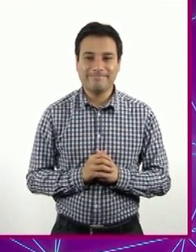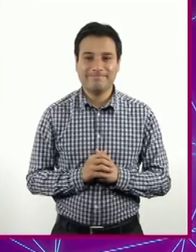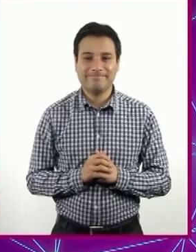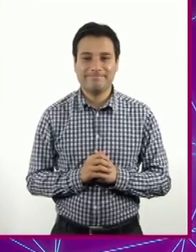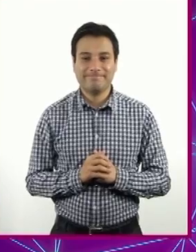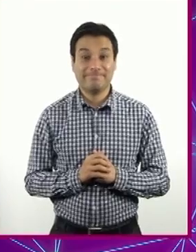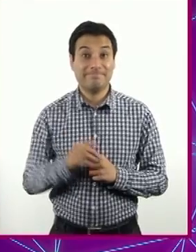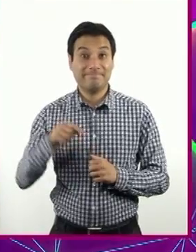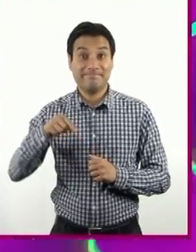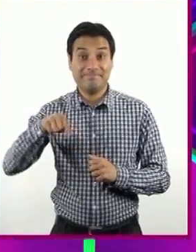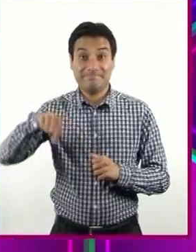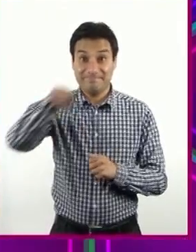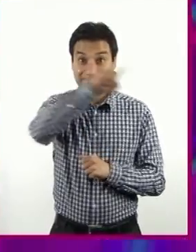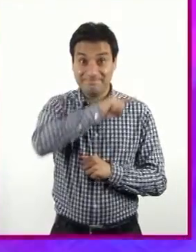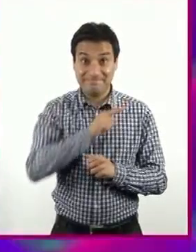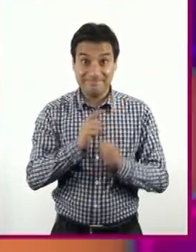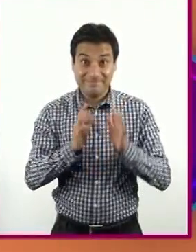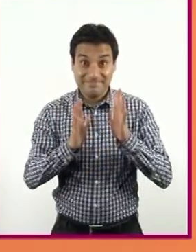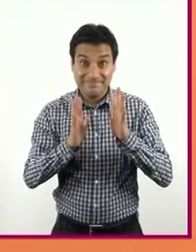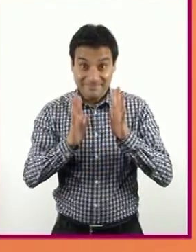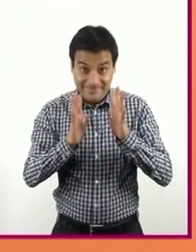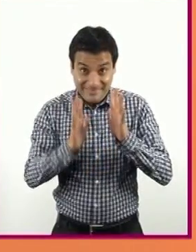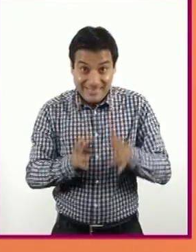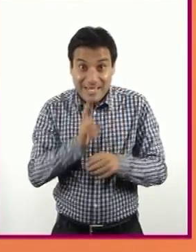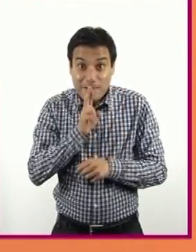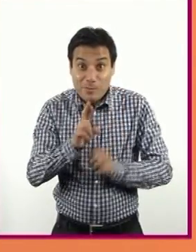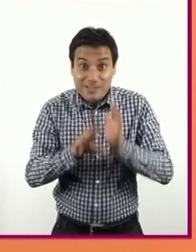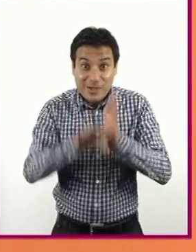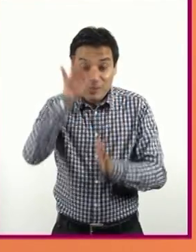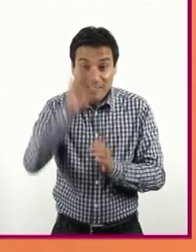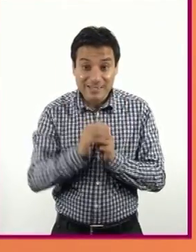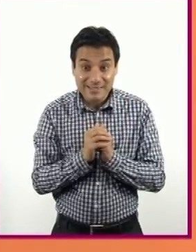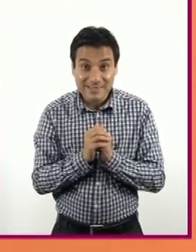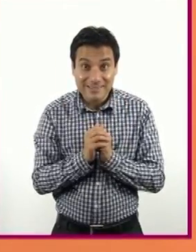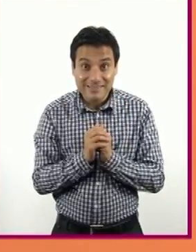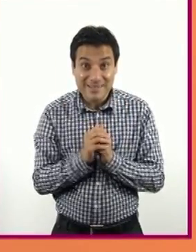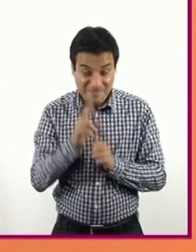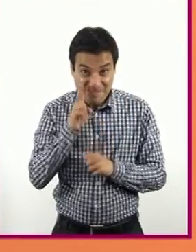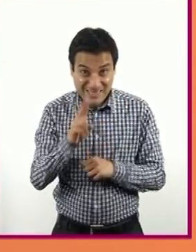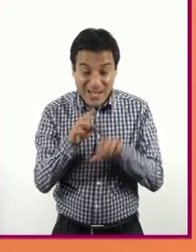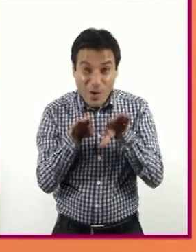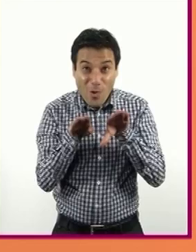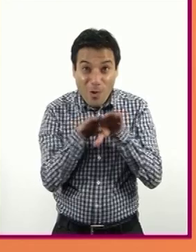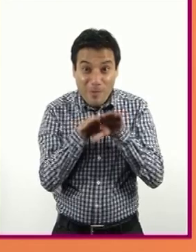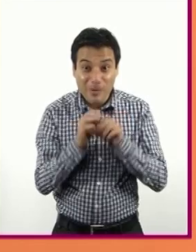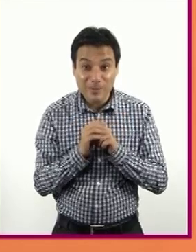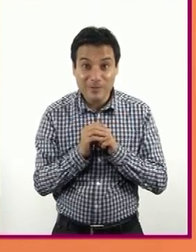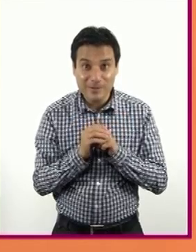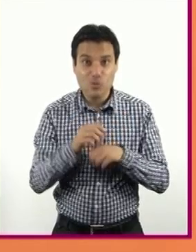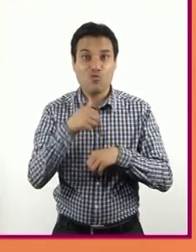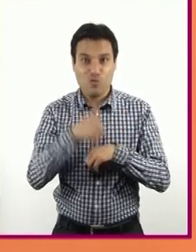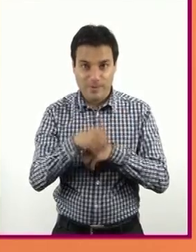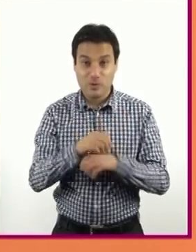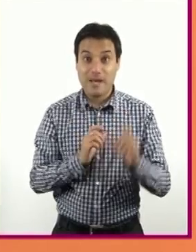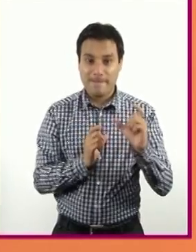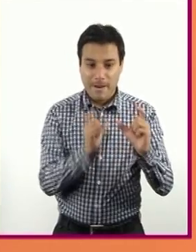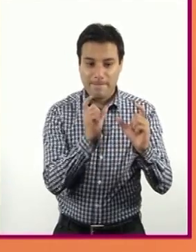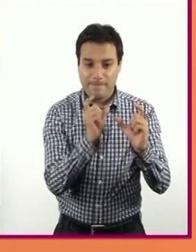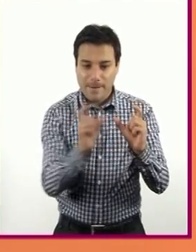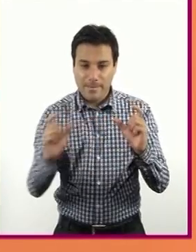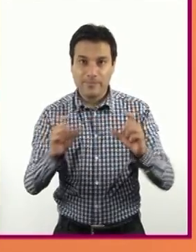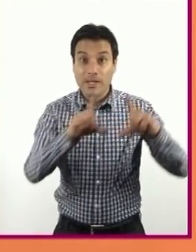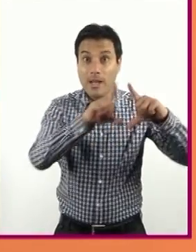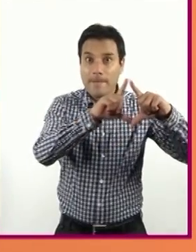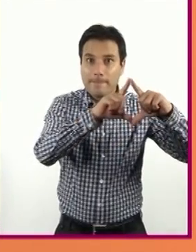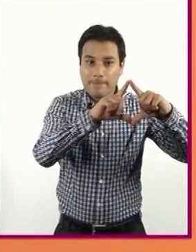¿Ustedes en casa obtuvieron el mismo resultado? ¿Se dieron cuenta que la sucesión fue disminuyendo de